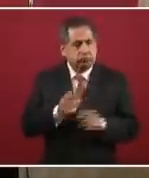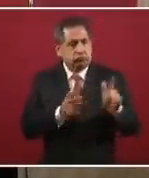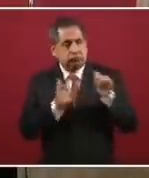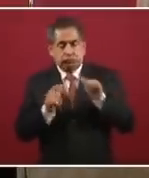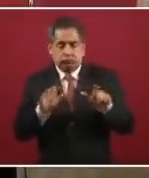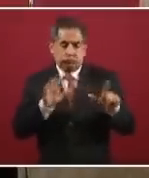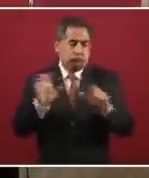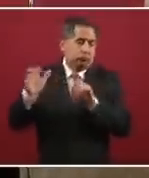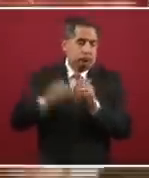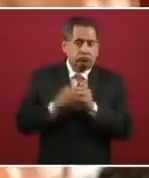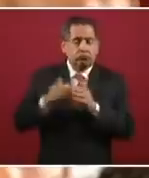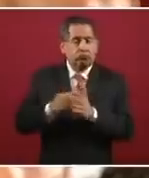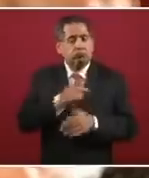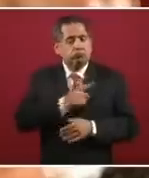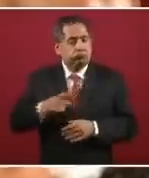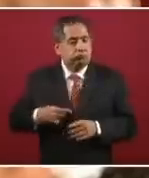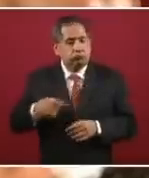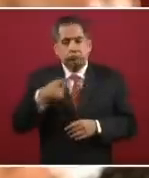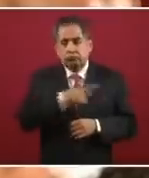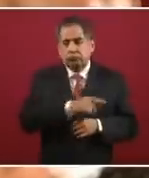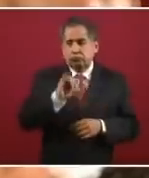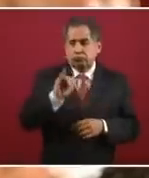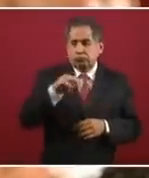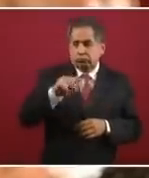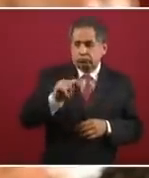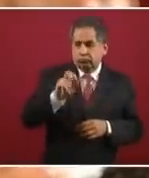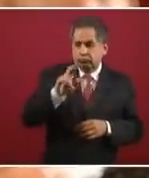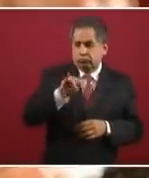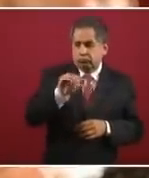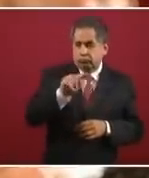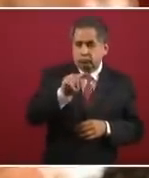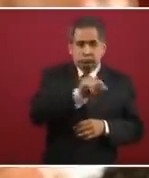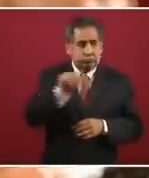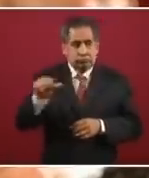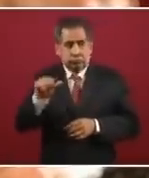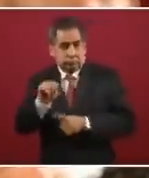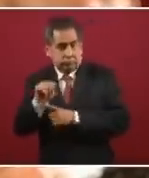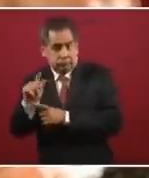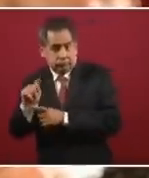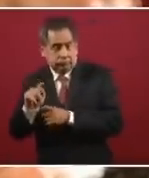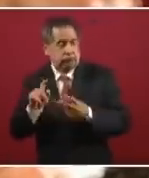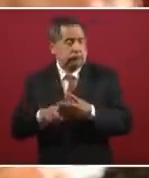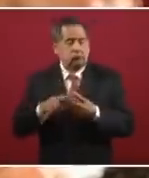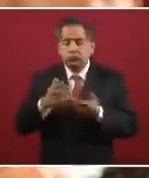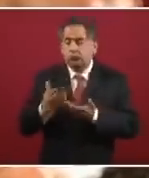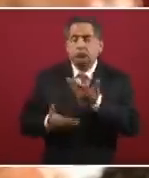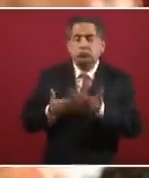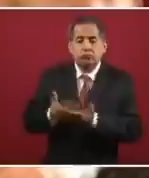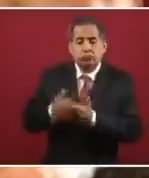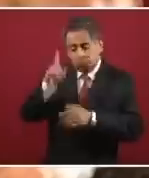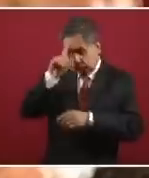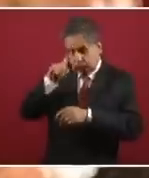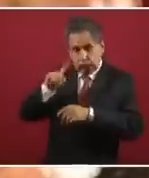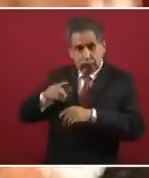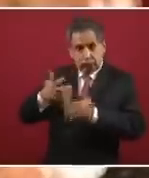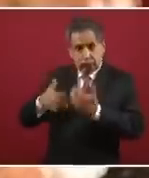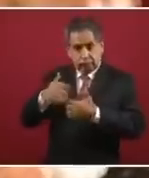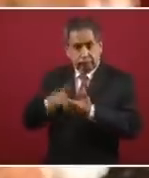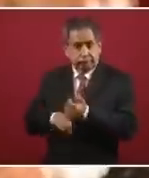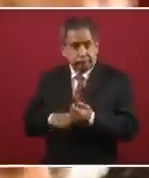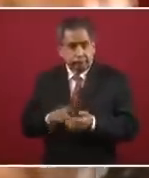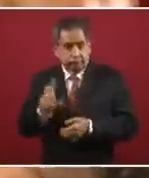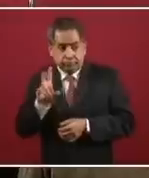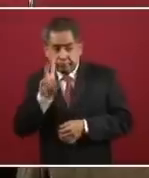700 millones que debe el Interjet al SAT, o incluso la propuesta del Consejo Coordinador Empresarial de que si más de 30